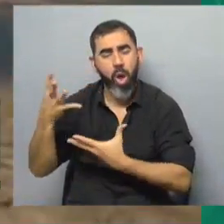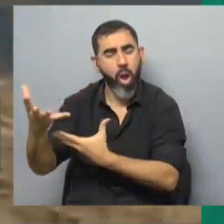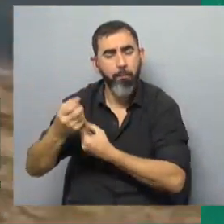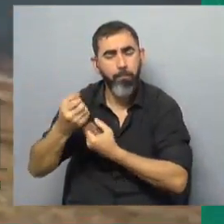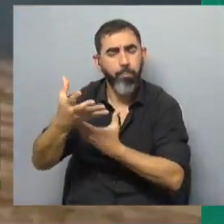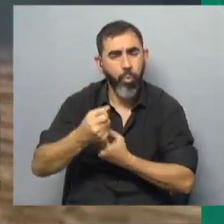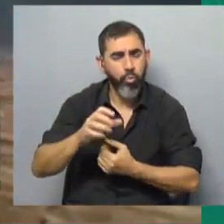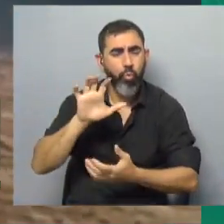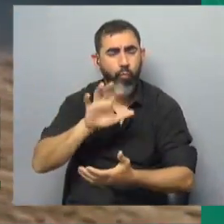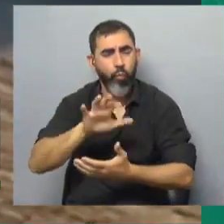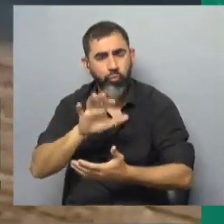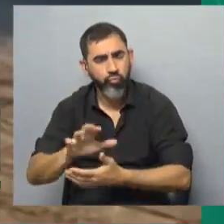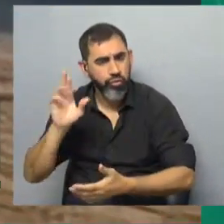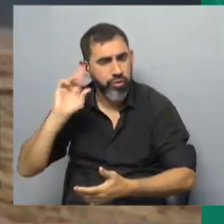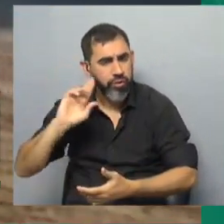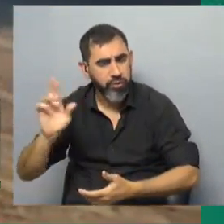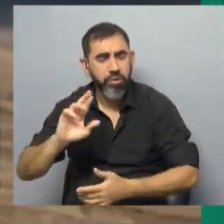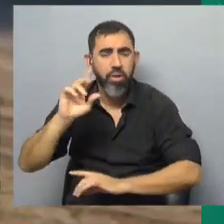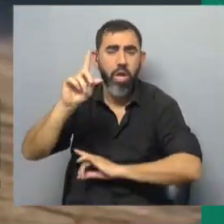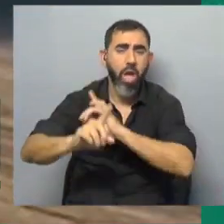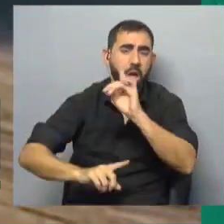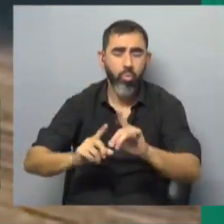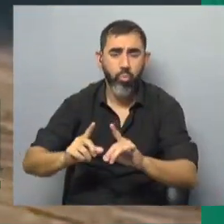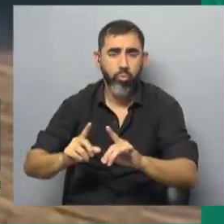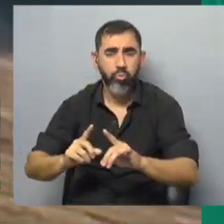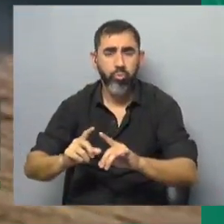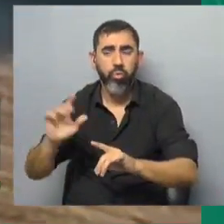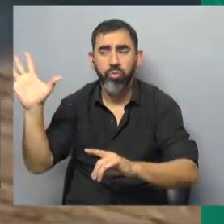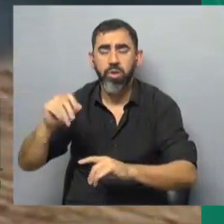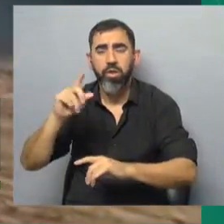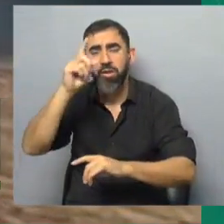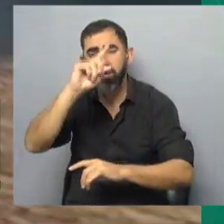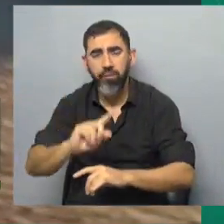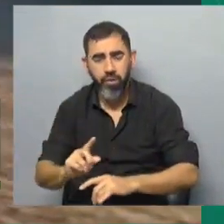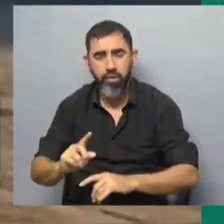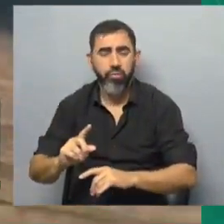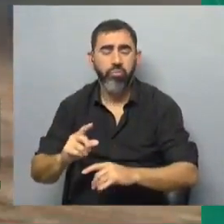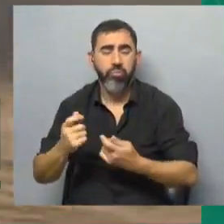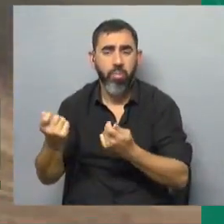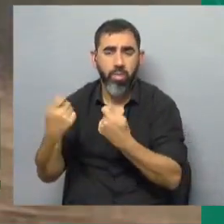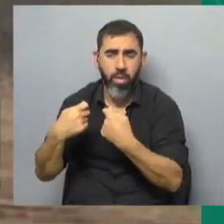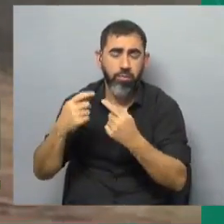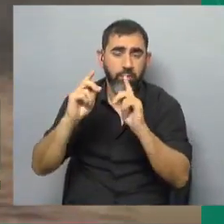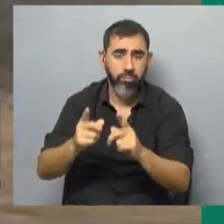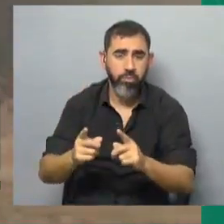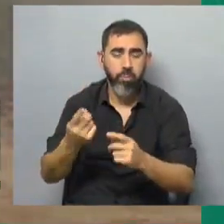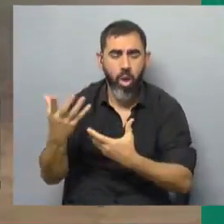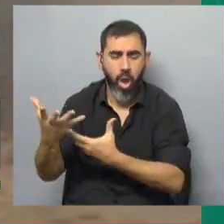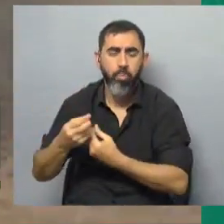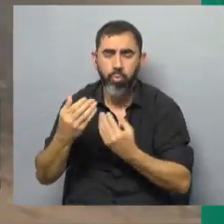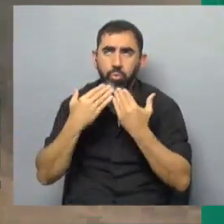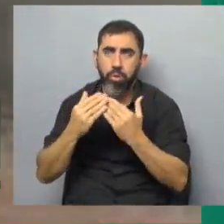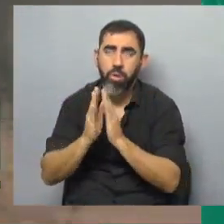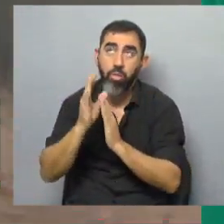Siempre bocina, alguno que otro nos ha acercado algún refresco o algo para mantenernos. Y no, mucho apoyo, gracias a